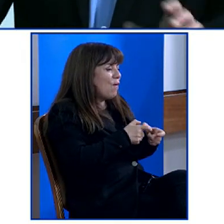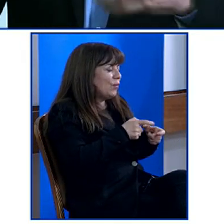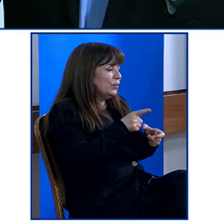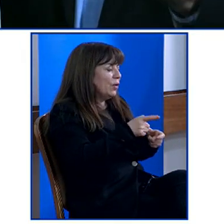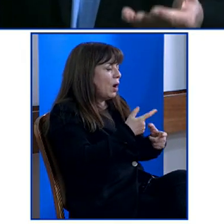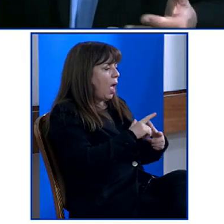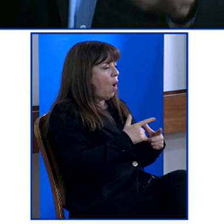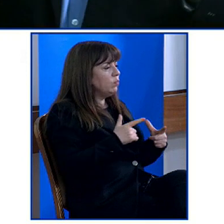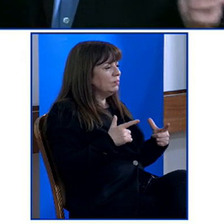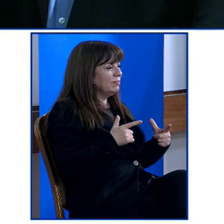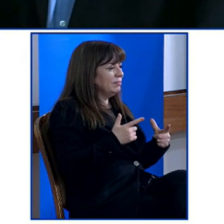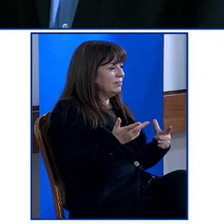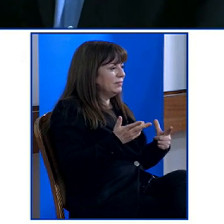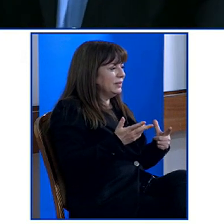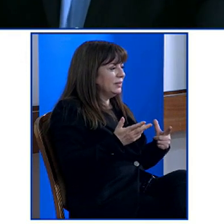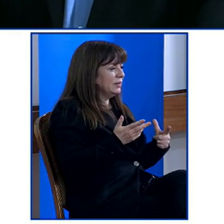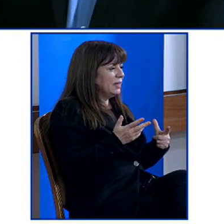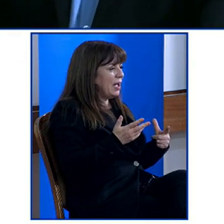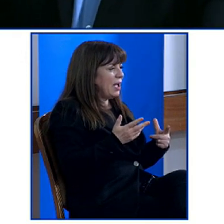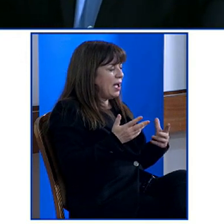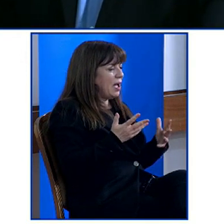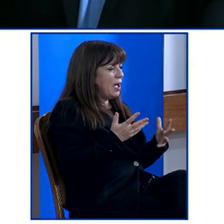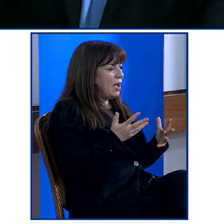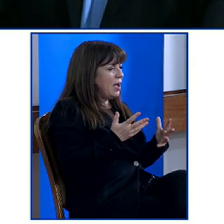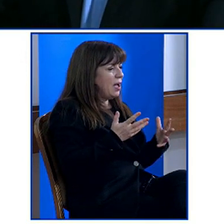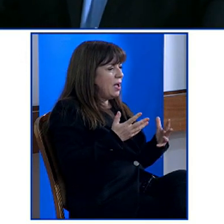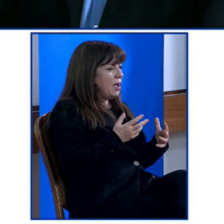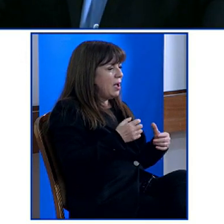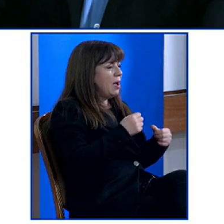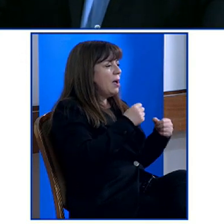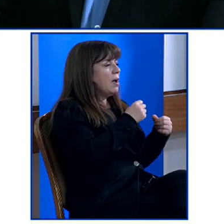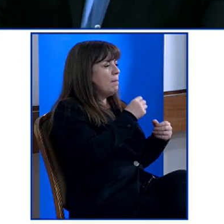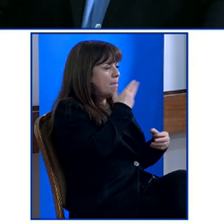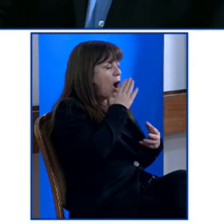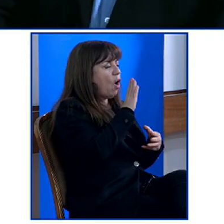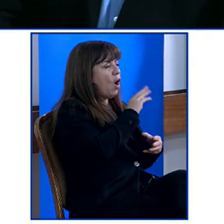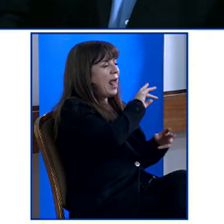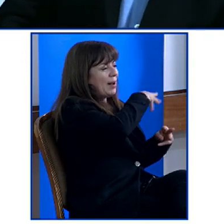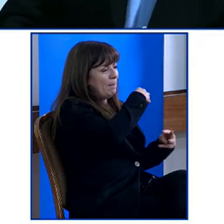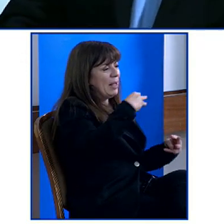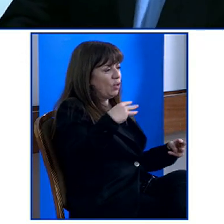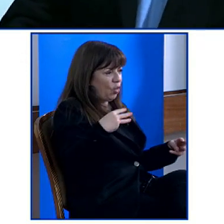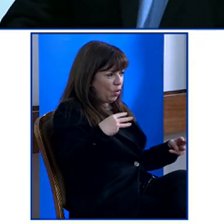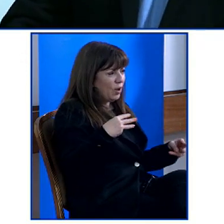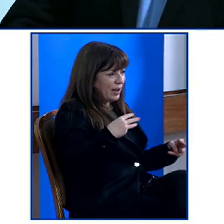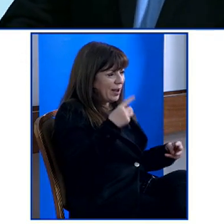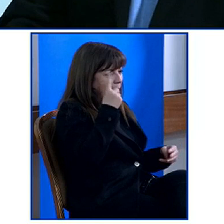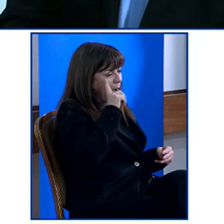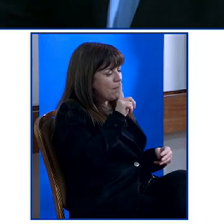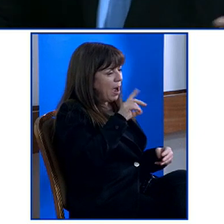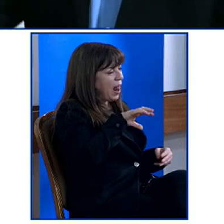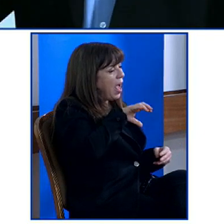la potencia y la capacidad del método de detectar